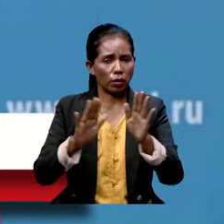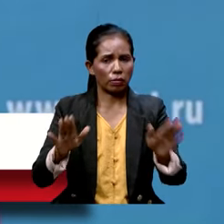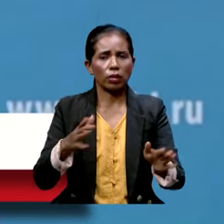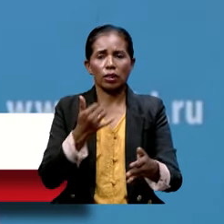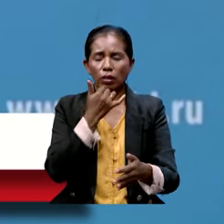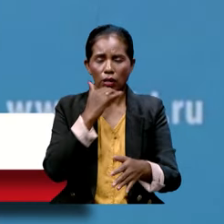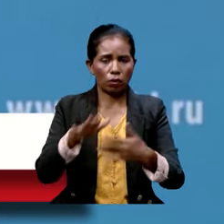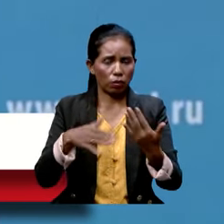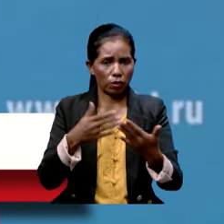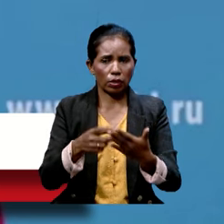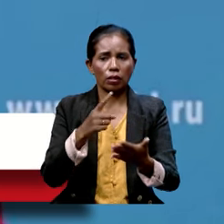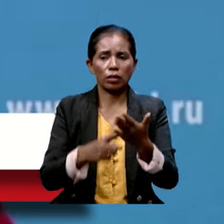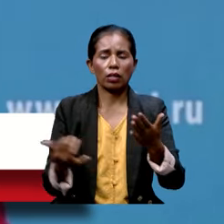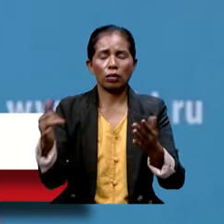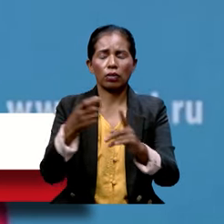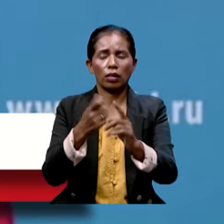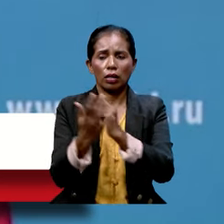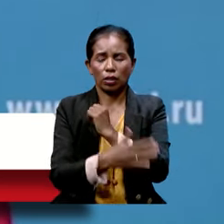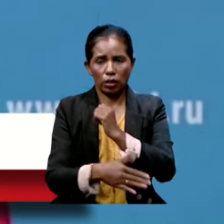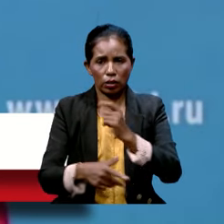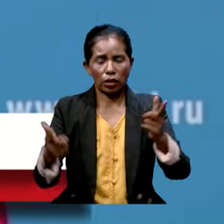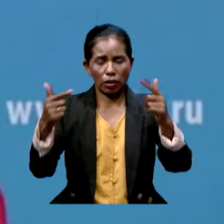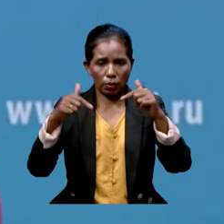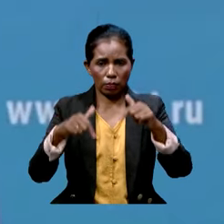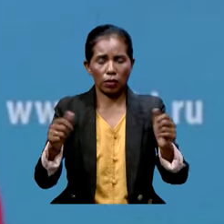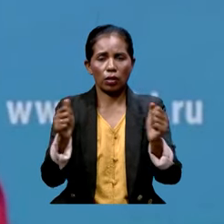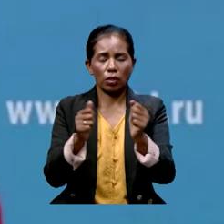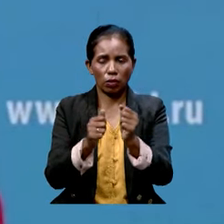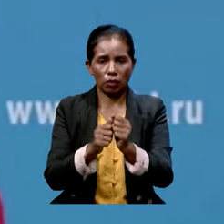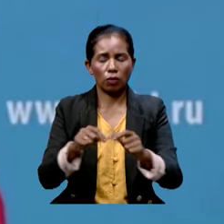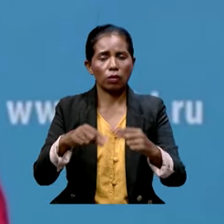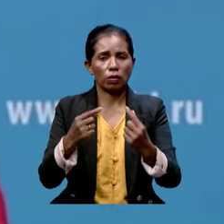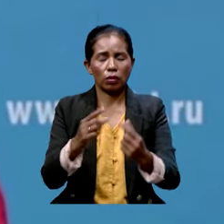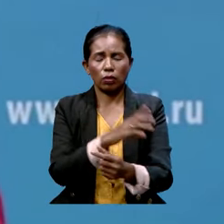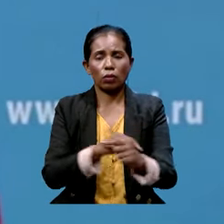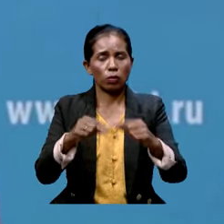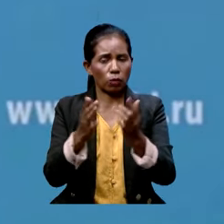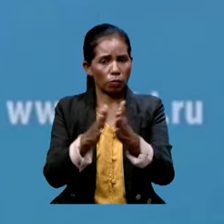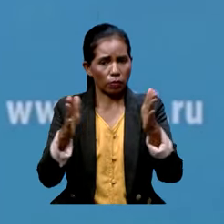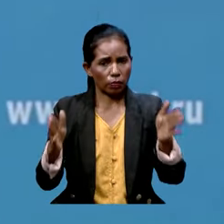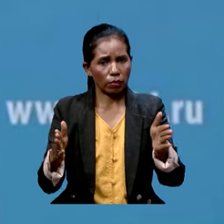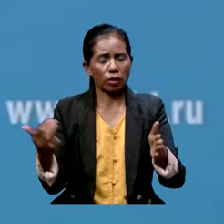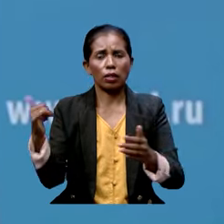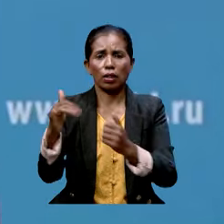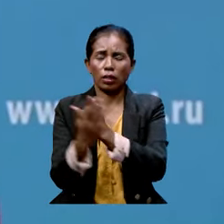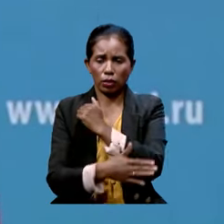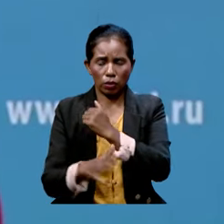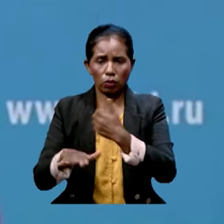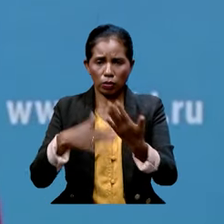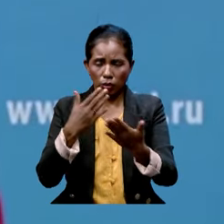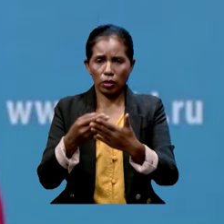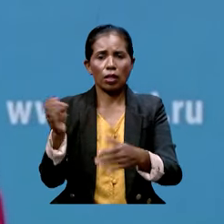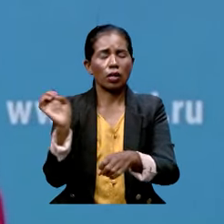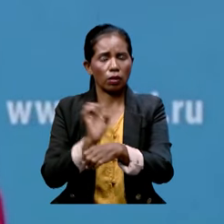halo. Sir Husinasan Occidente, maior retórico escalón y dene. No hija nación sirene rasic, indicador